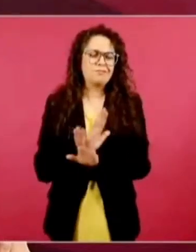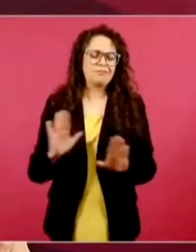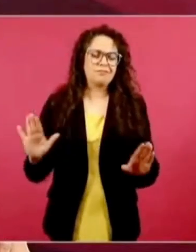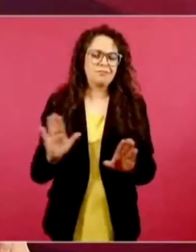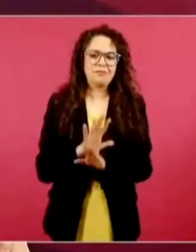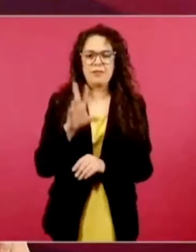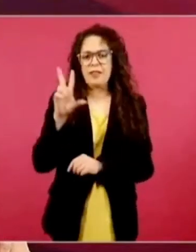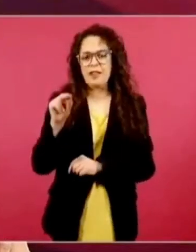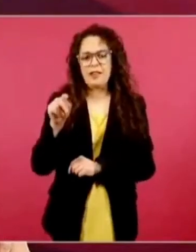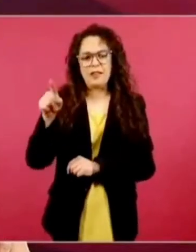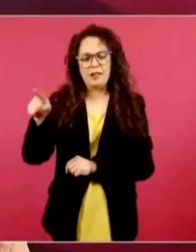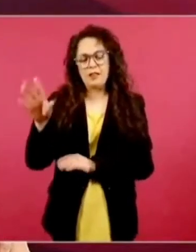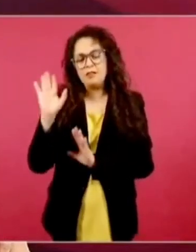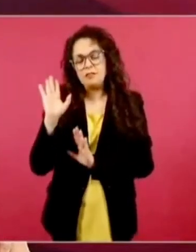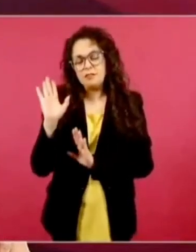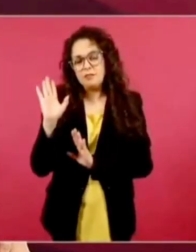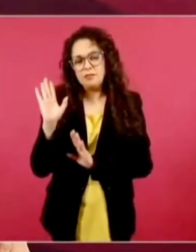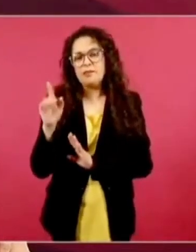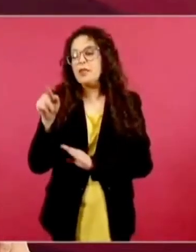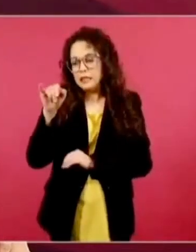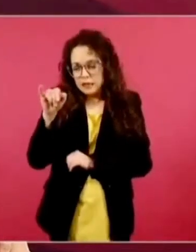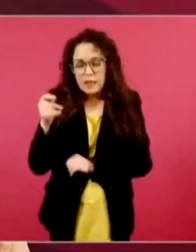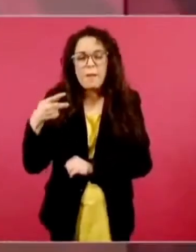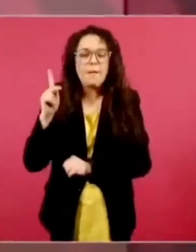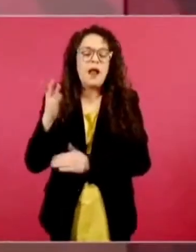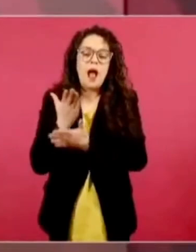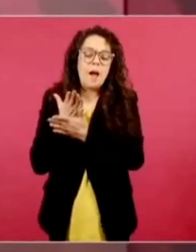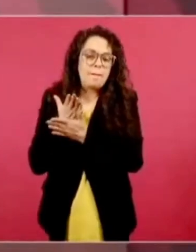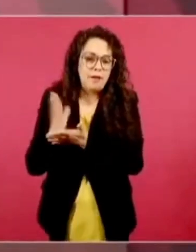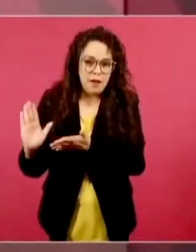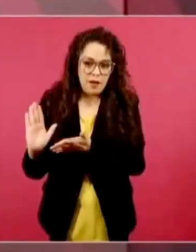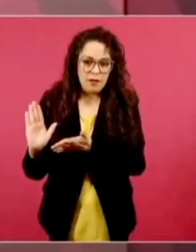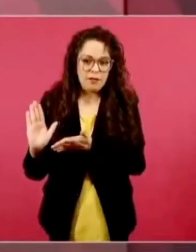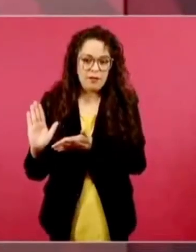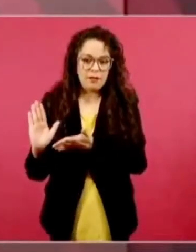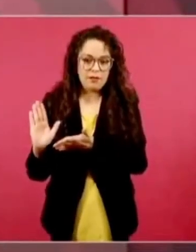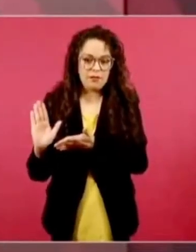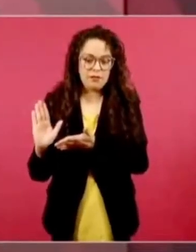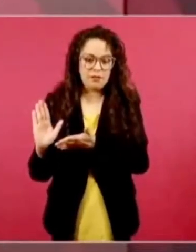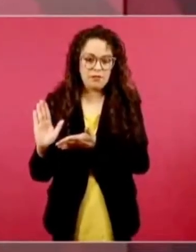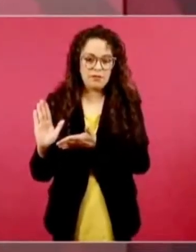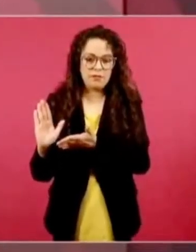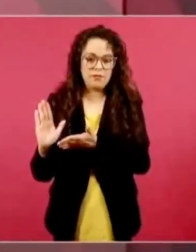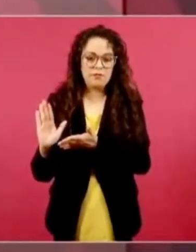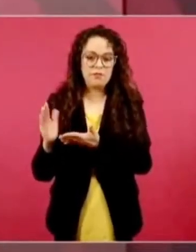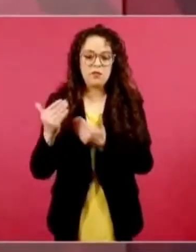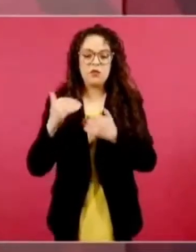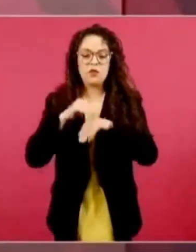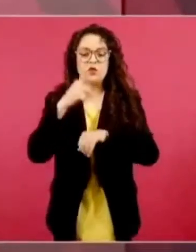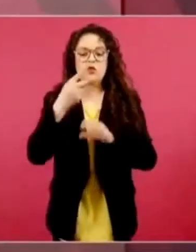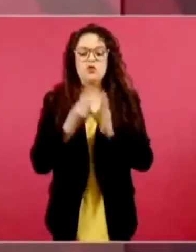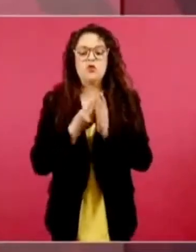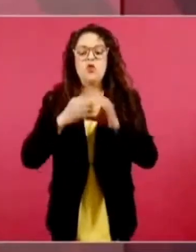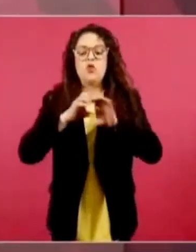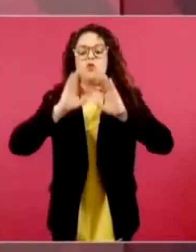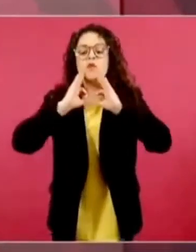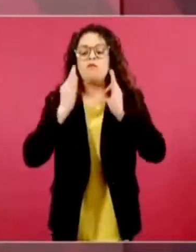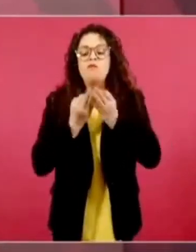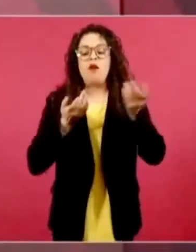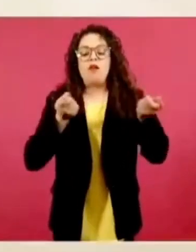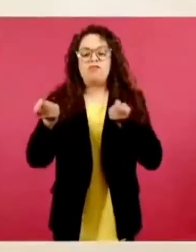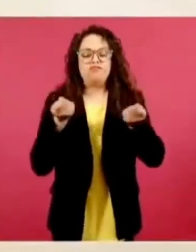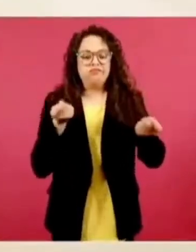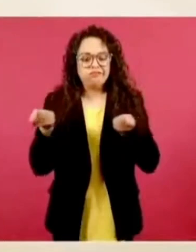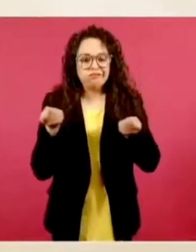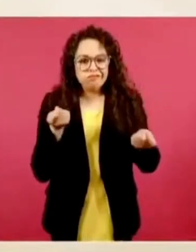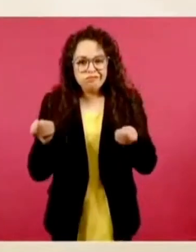eso es parte, ¿no?, de todo un mecanismo de control y de manipulación,